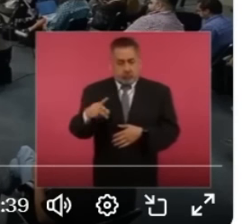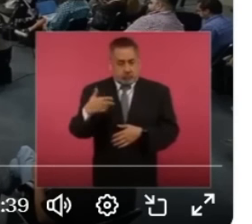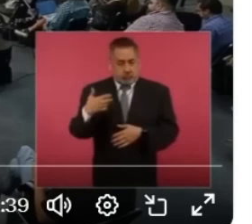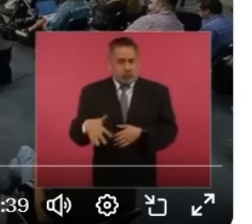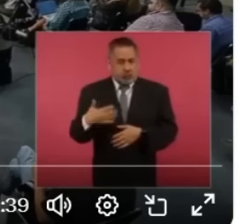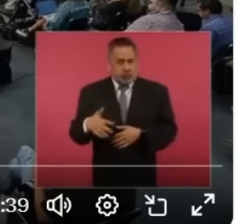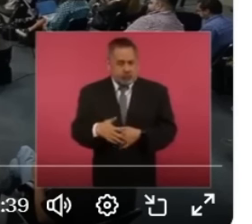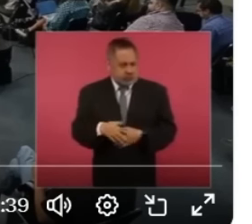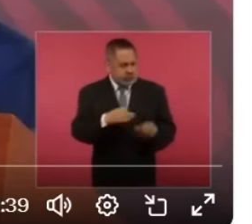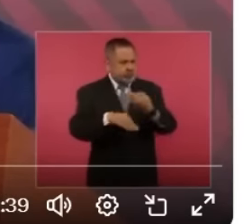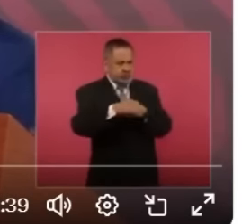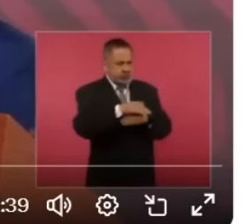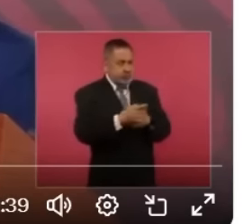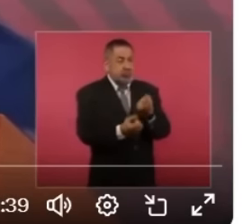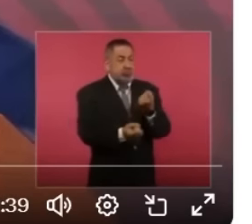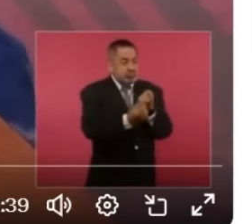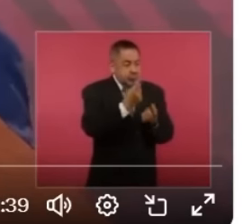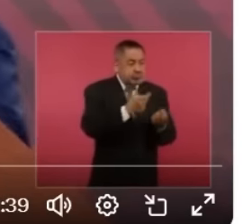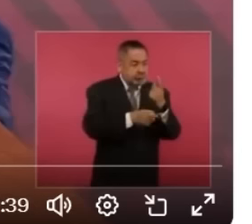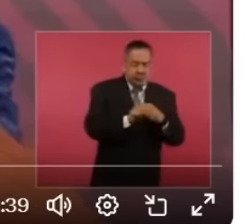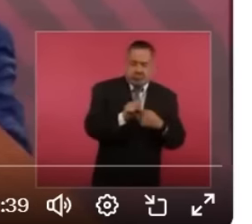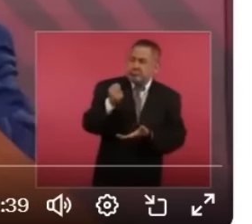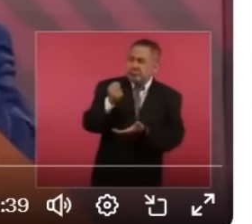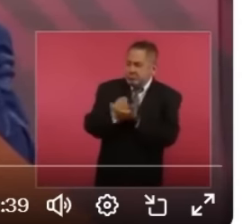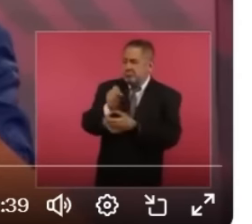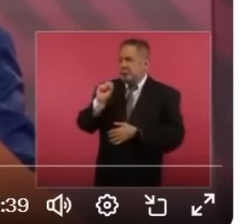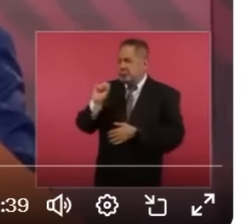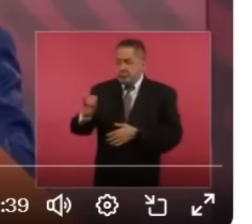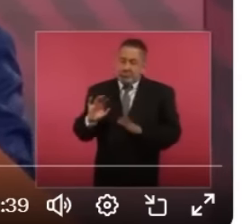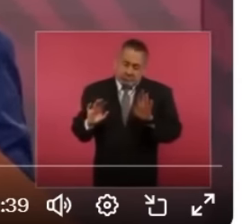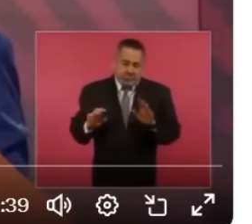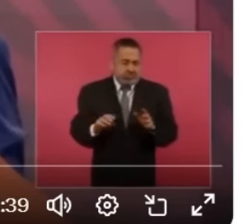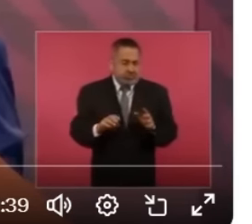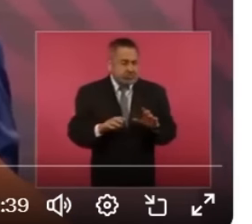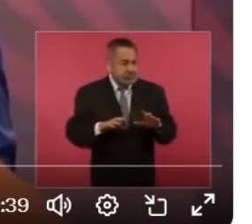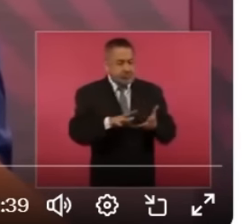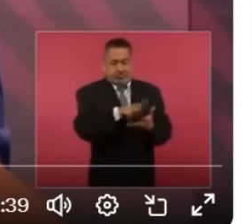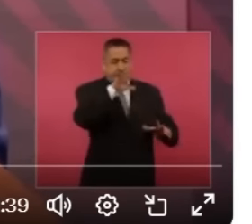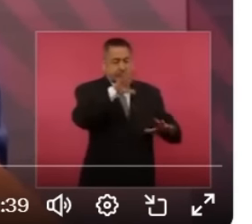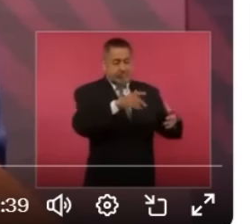no todos, pero de